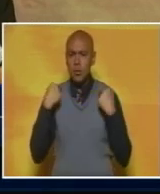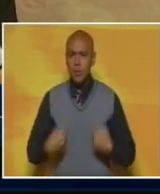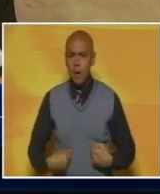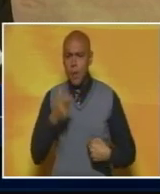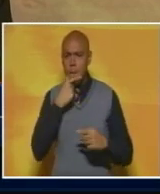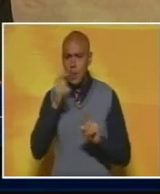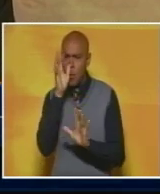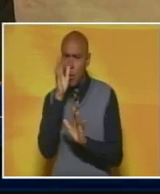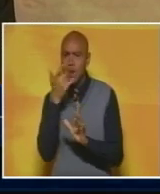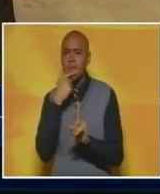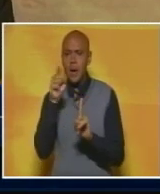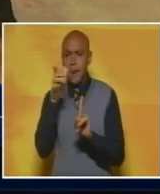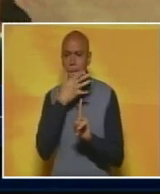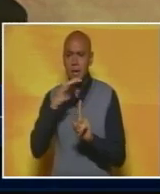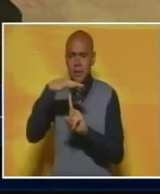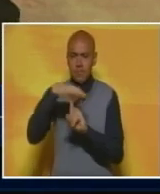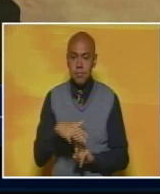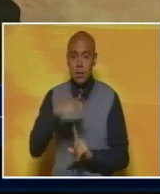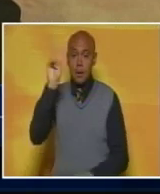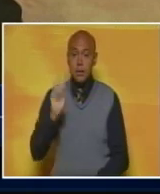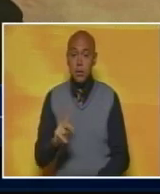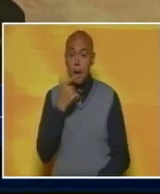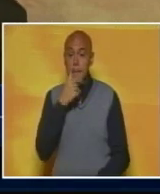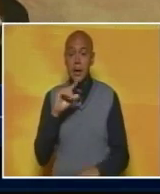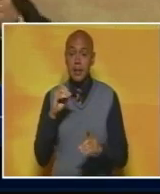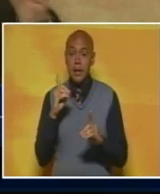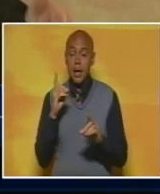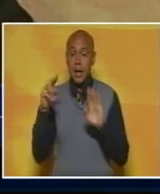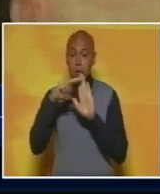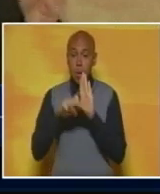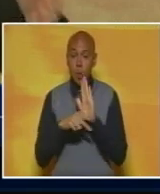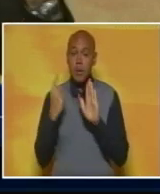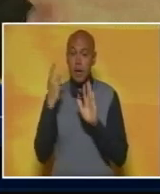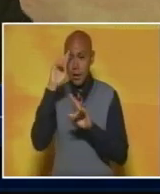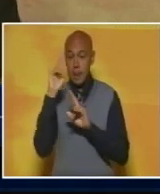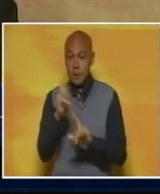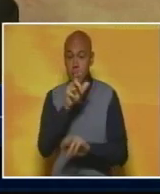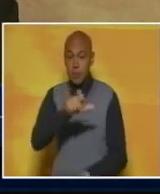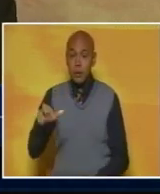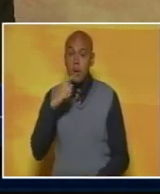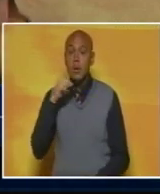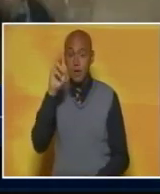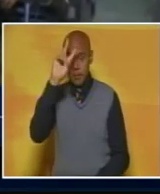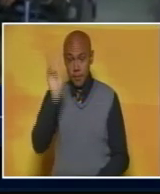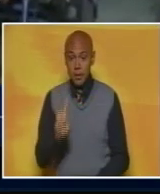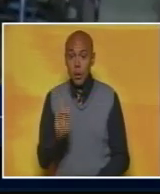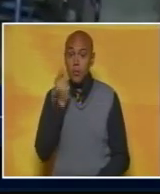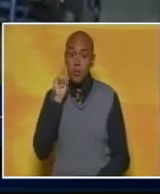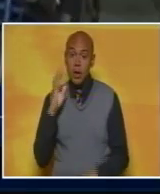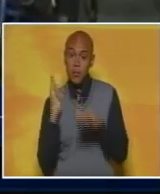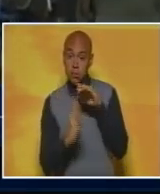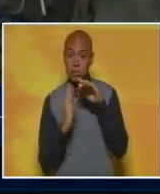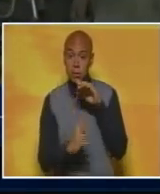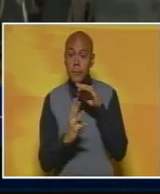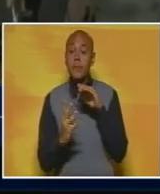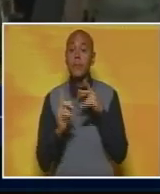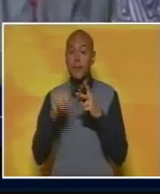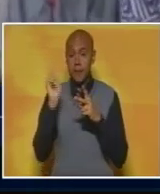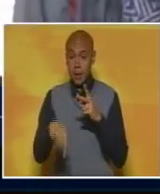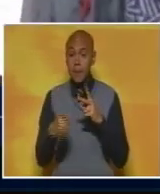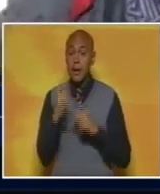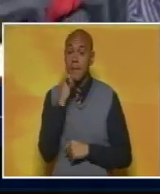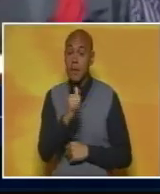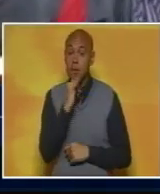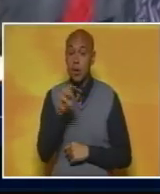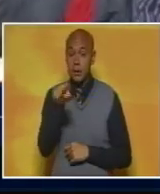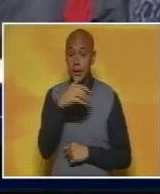y un acto denigrante que contraviene las normas internacionales en materia de respeto y protección de las poblaciones migrantes. En la misiva